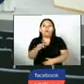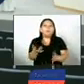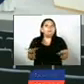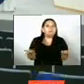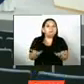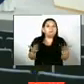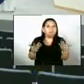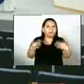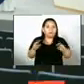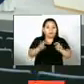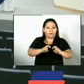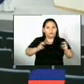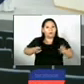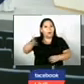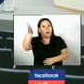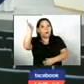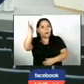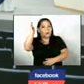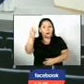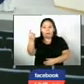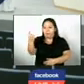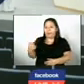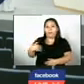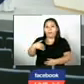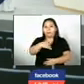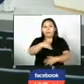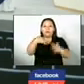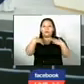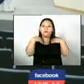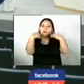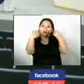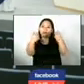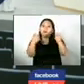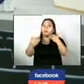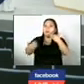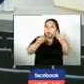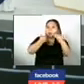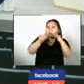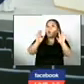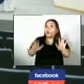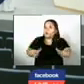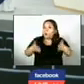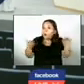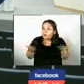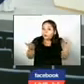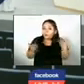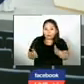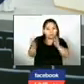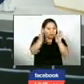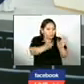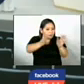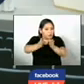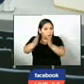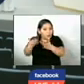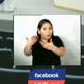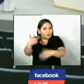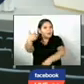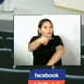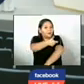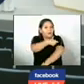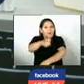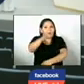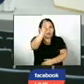la conferencia de prensa que ofrecía el ministro de salud francisco a la vid para dar mayores datos sobre cómo avanza el proceso de vacunación en el país